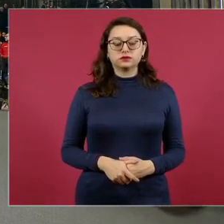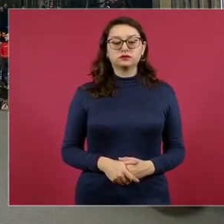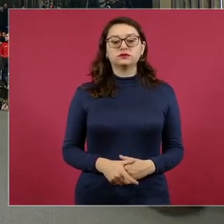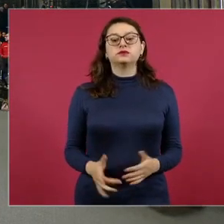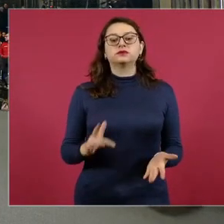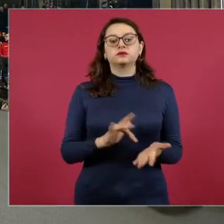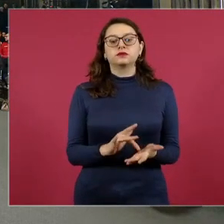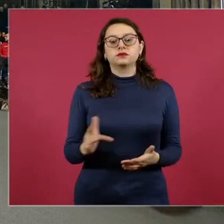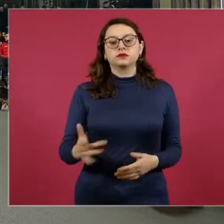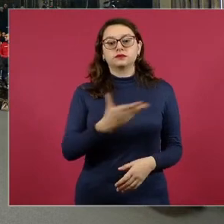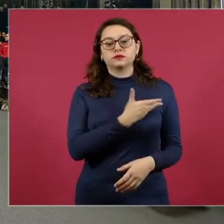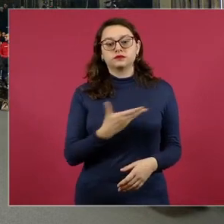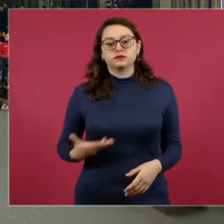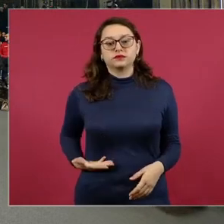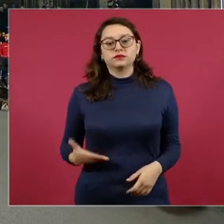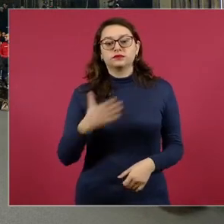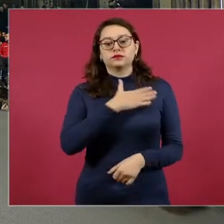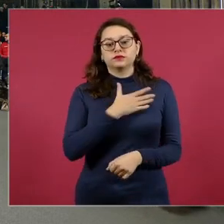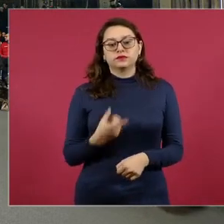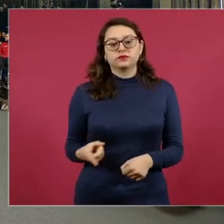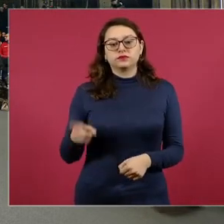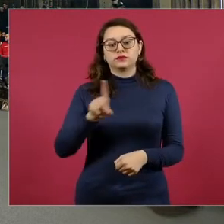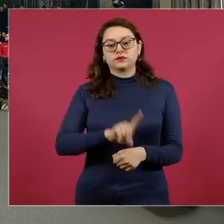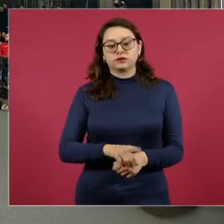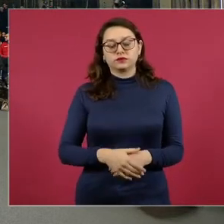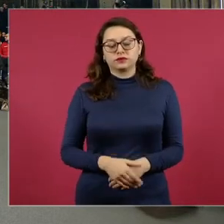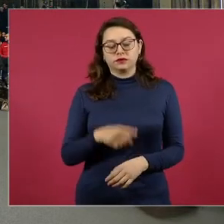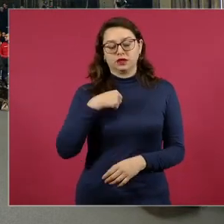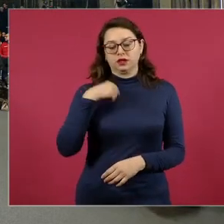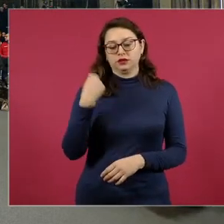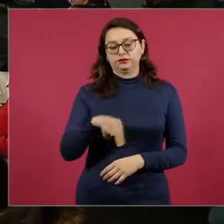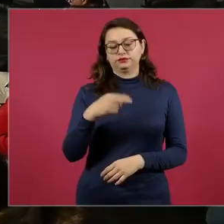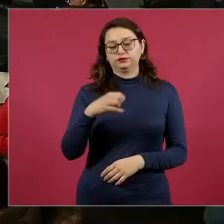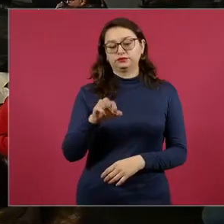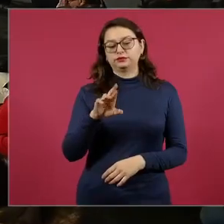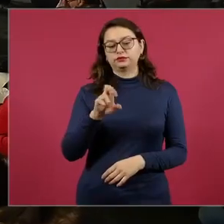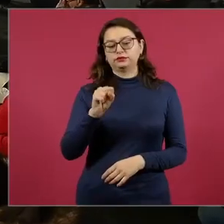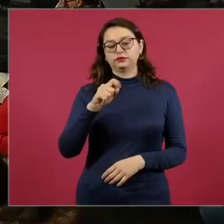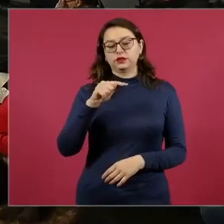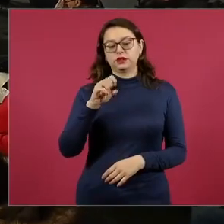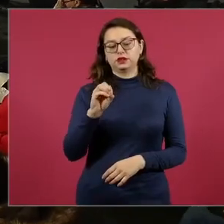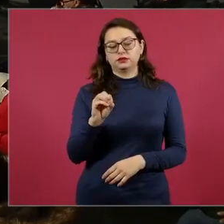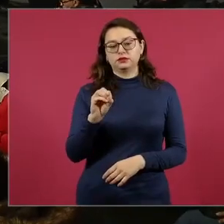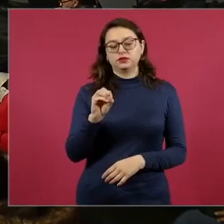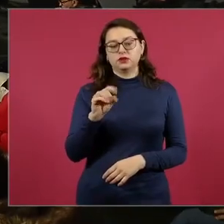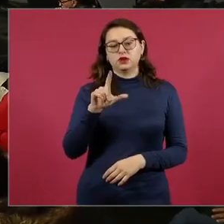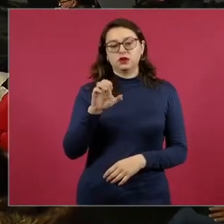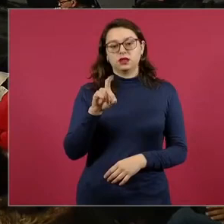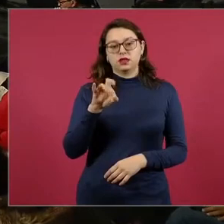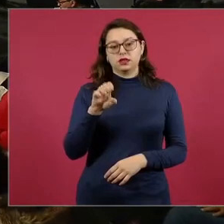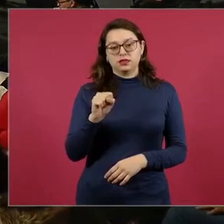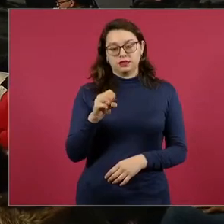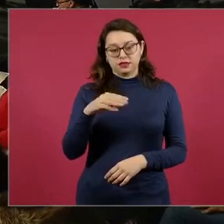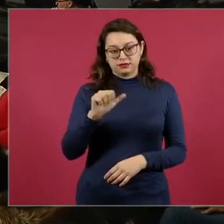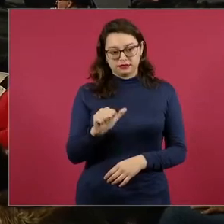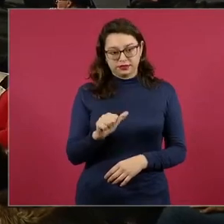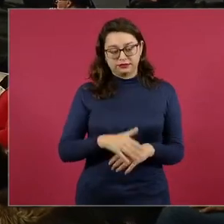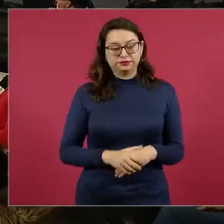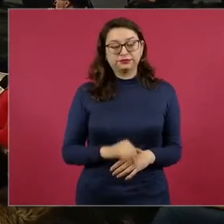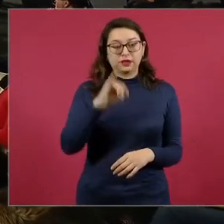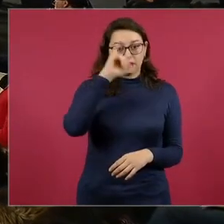Gracias, presidente. Buenos días, Ernesto Ledesma de Rompeviento TV, jefe de gobierno,